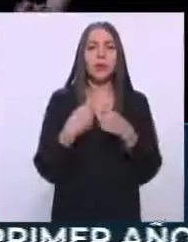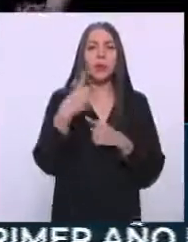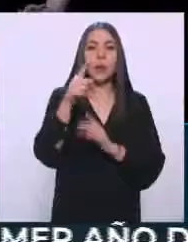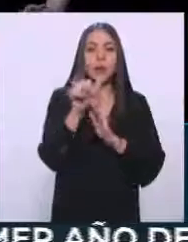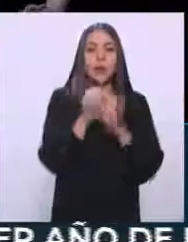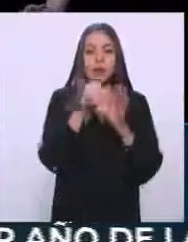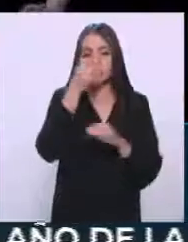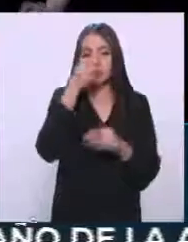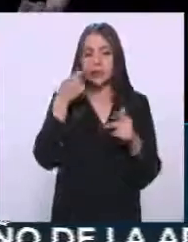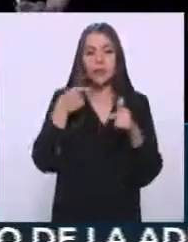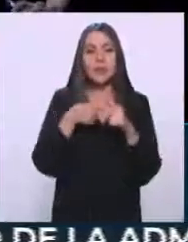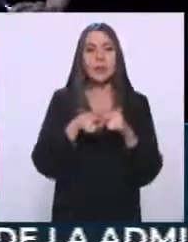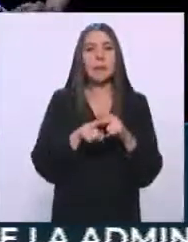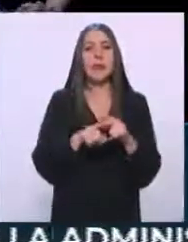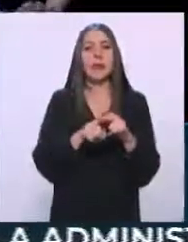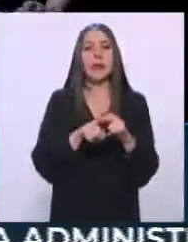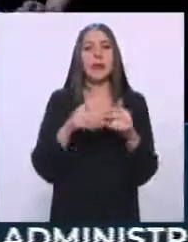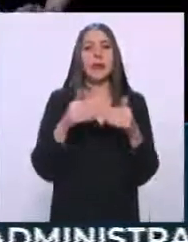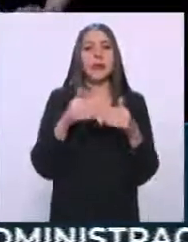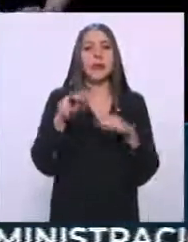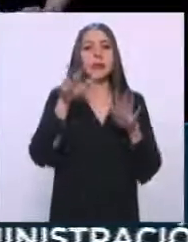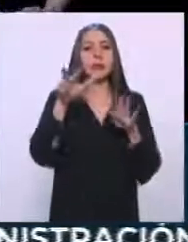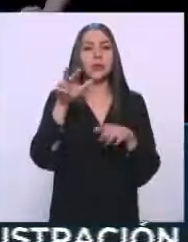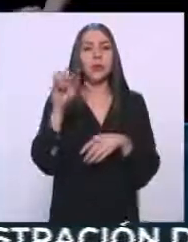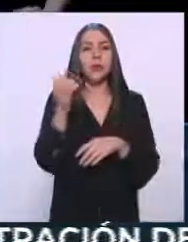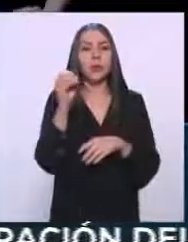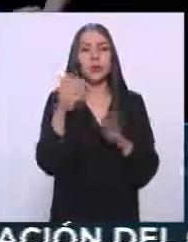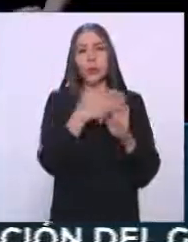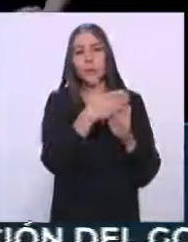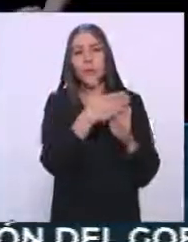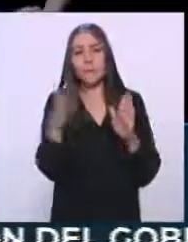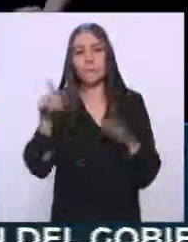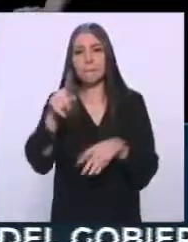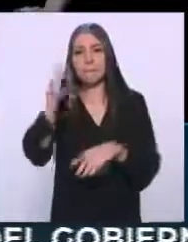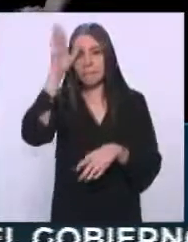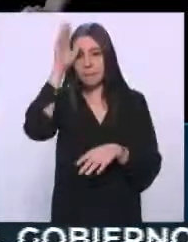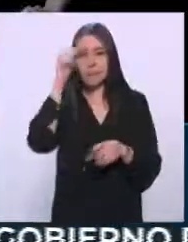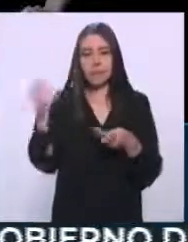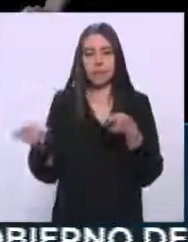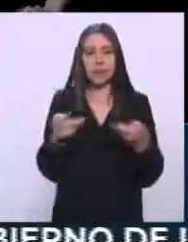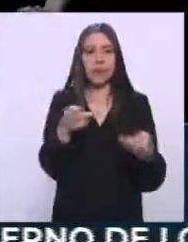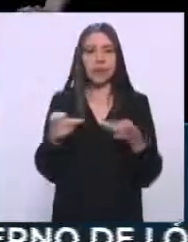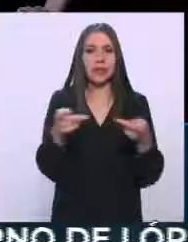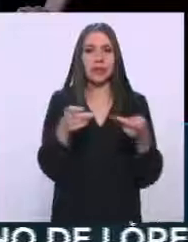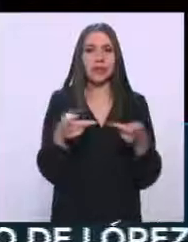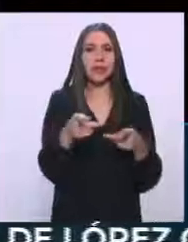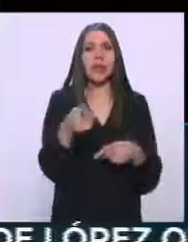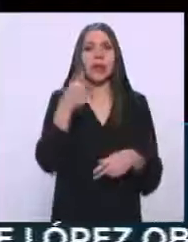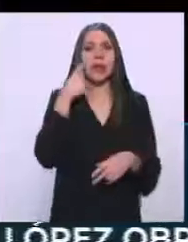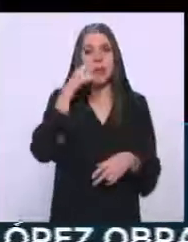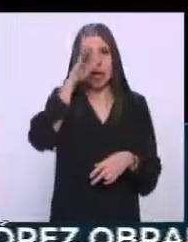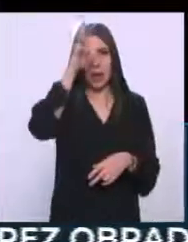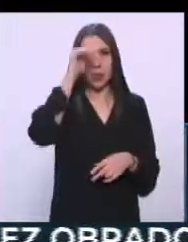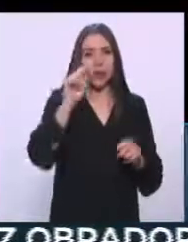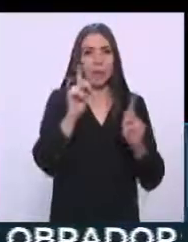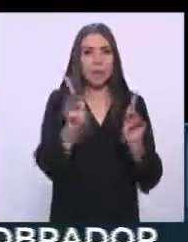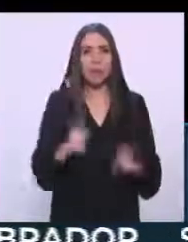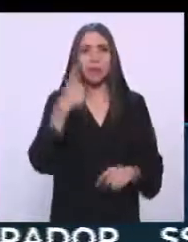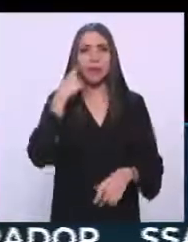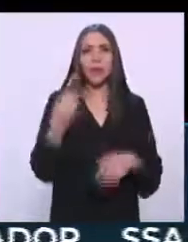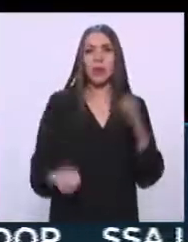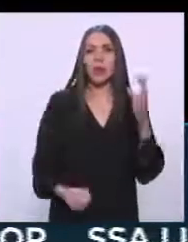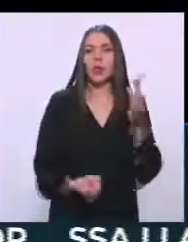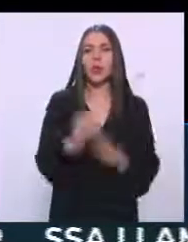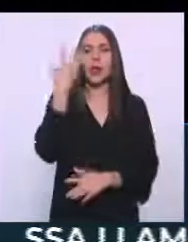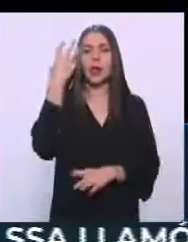el proceso el 18 de octubre. ¿Sí? Es un acuerdo que se llamó por Acuerdo por la Paz y una nueva Constitución,